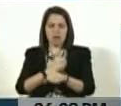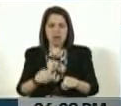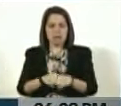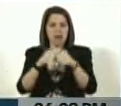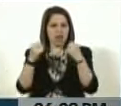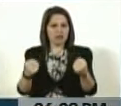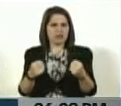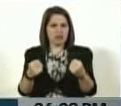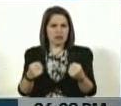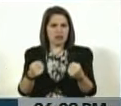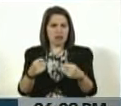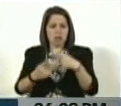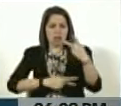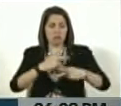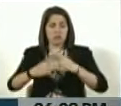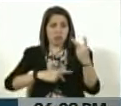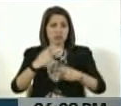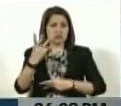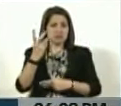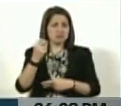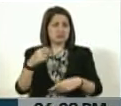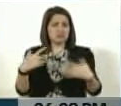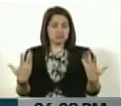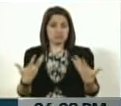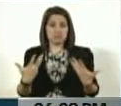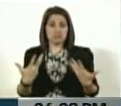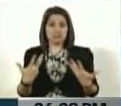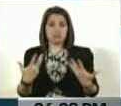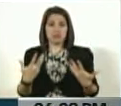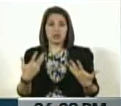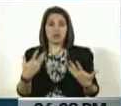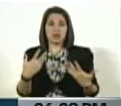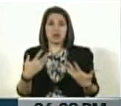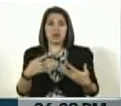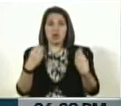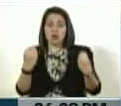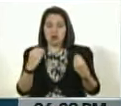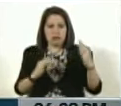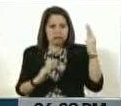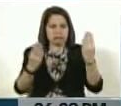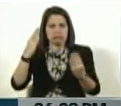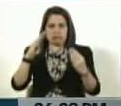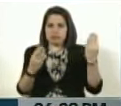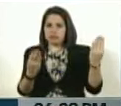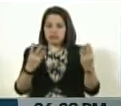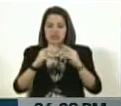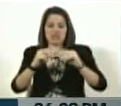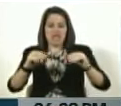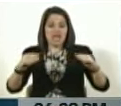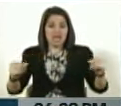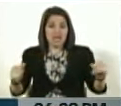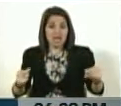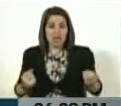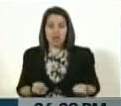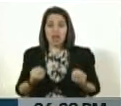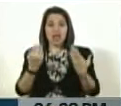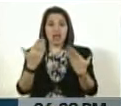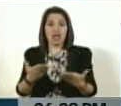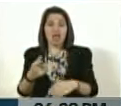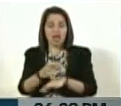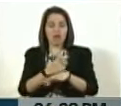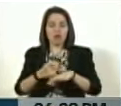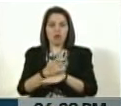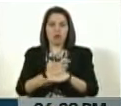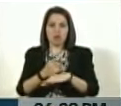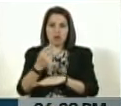cantidad de pan que están produciendo es directamente proporcional a la cantidad de harina de trigo que le suministra el